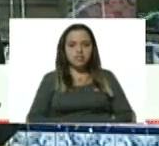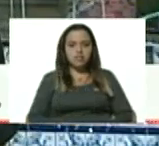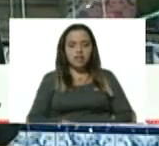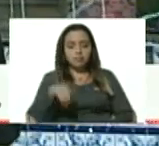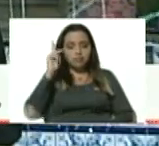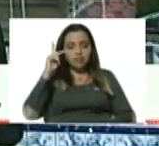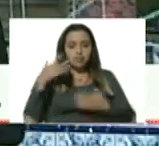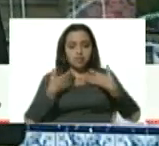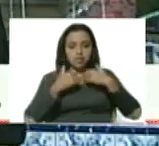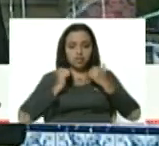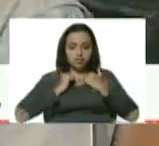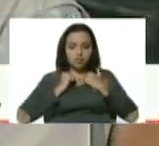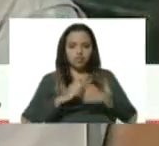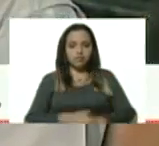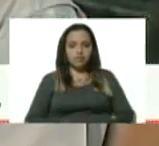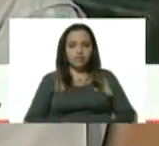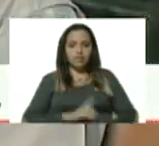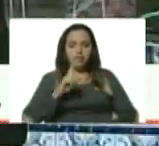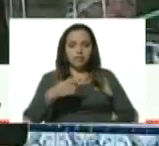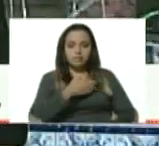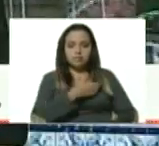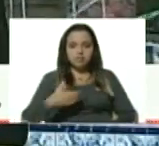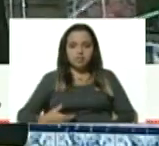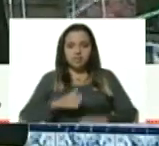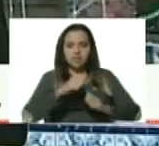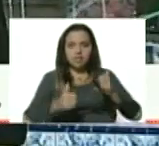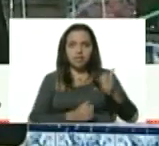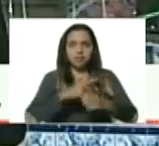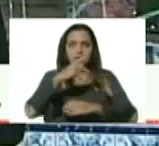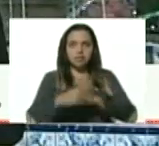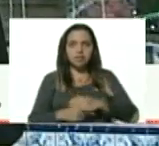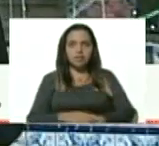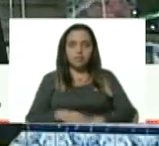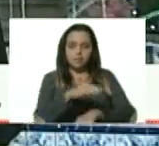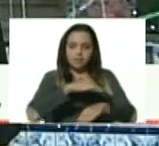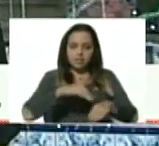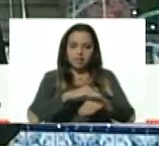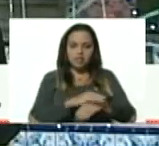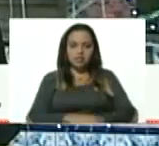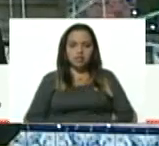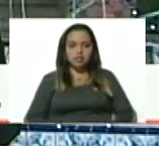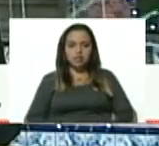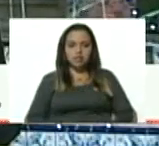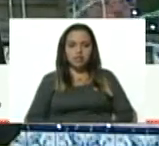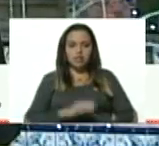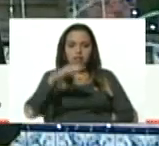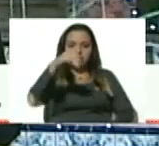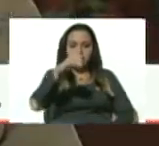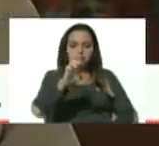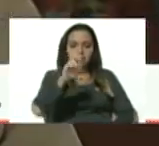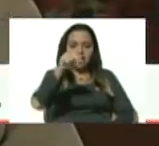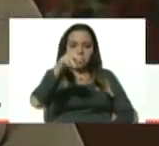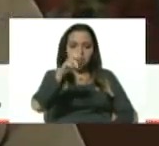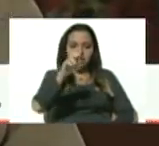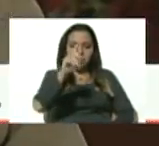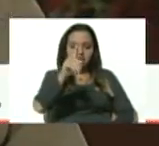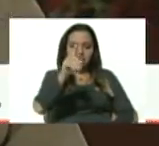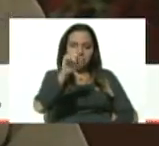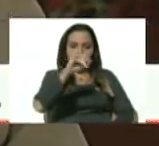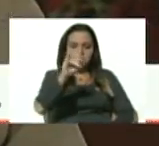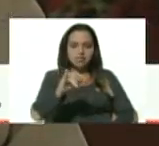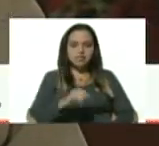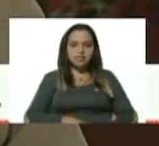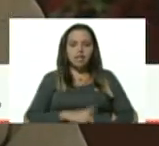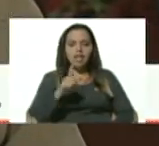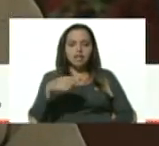Aristóbulo Isturi, al vicepresidente de planificación, ministro, compañero Ricardo Menéndez, al